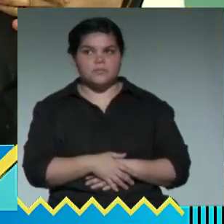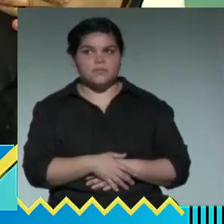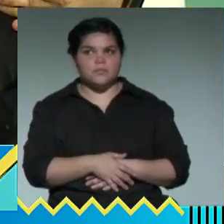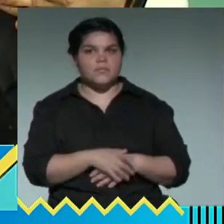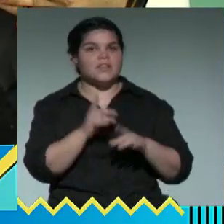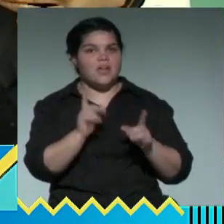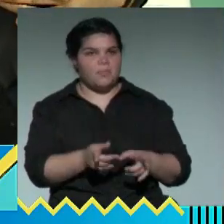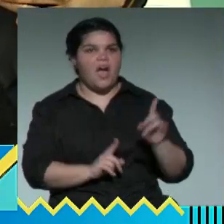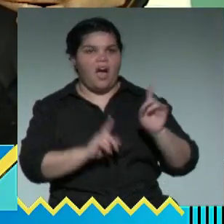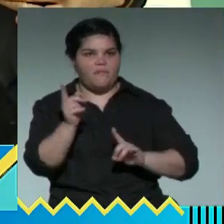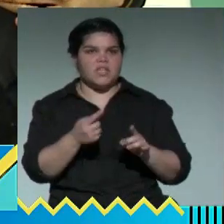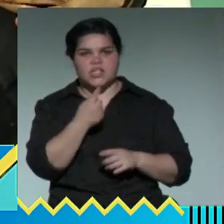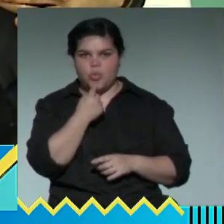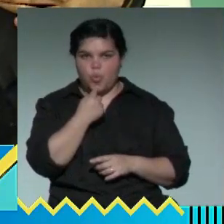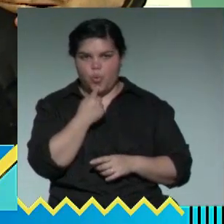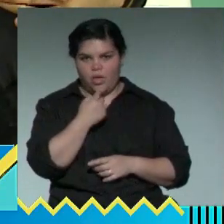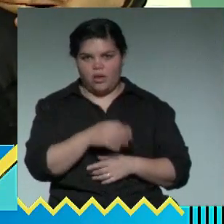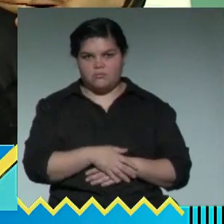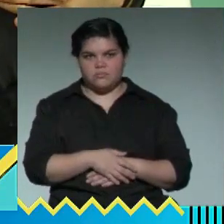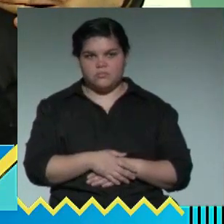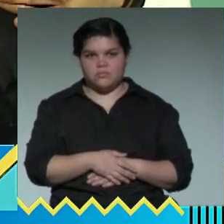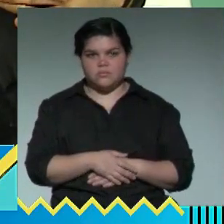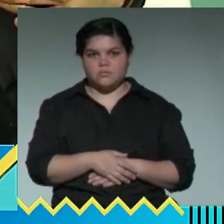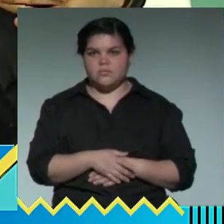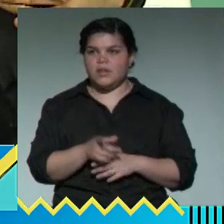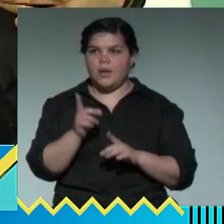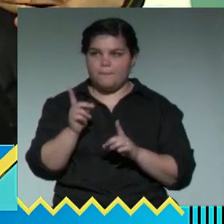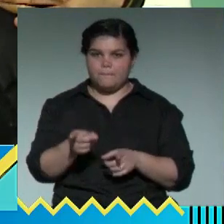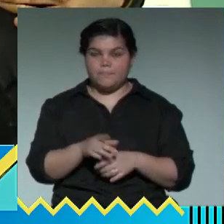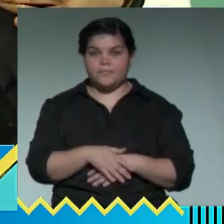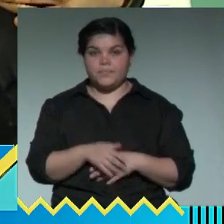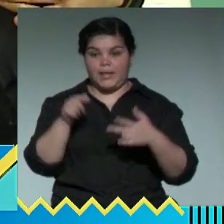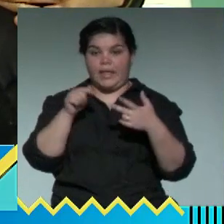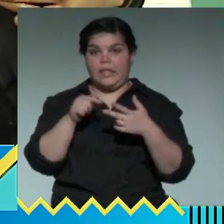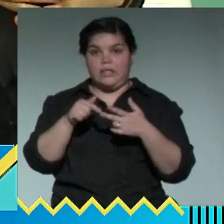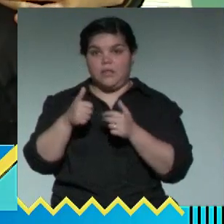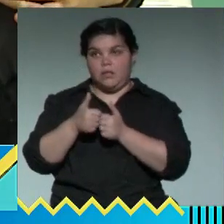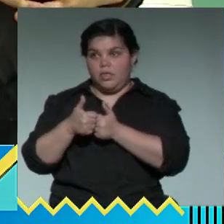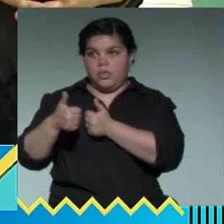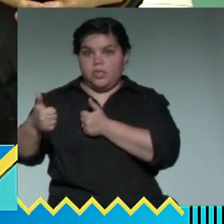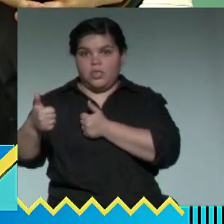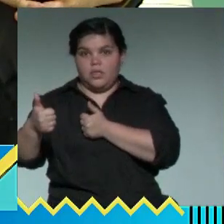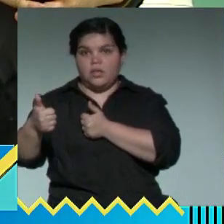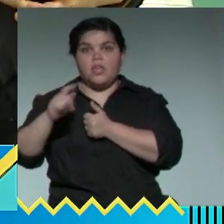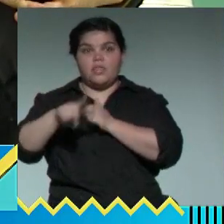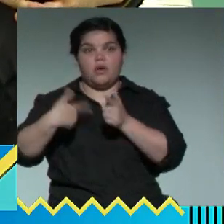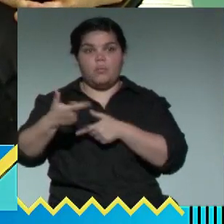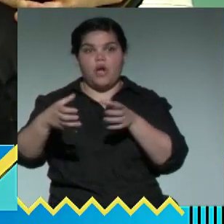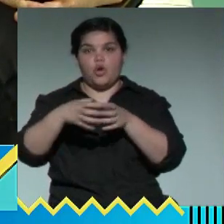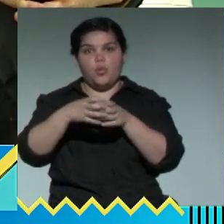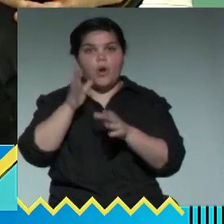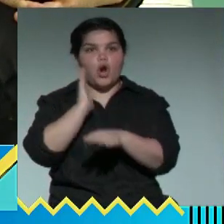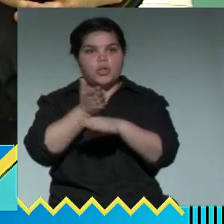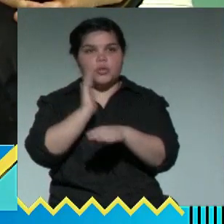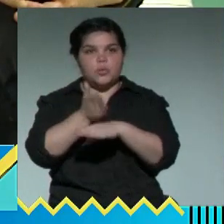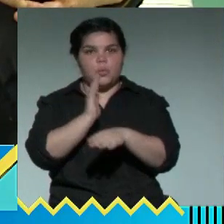dudaba. En el sentido de que o Melero se aleja un poco o no sigue más Soda, por eso después del disco